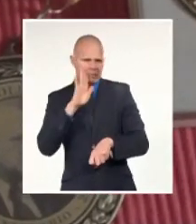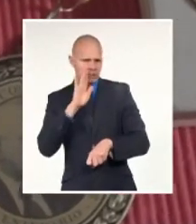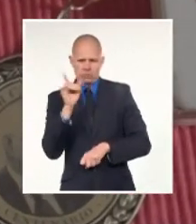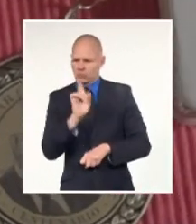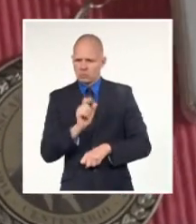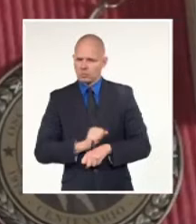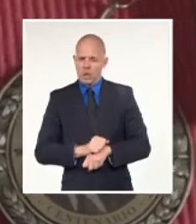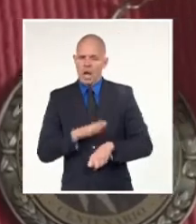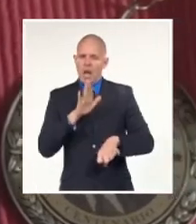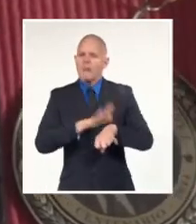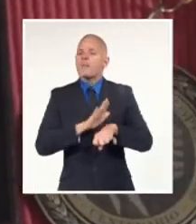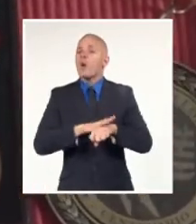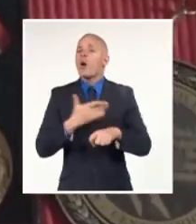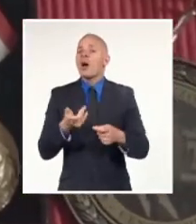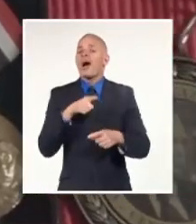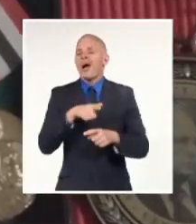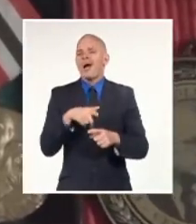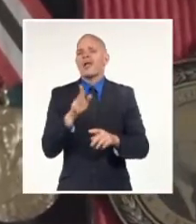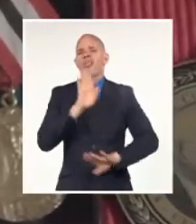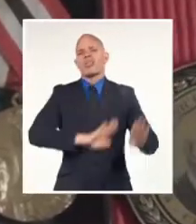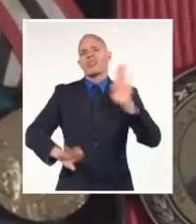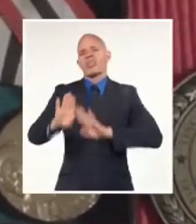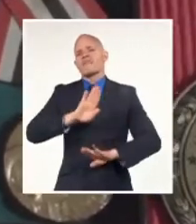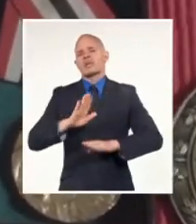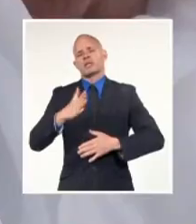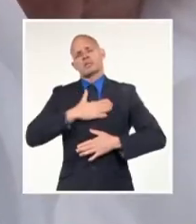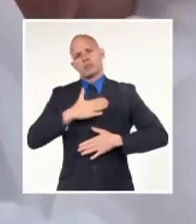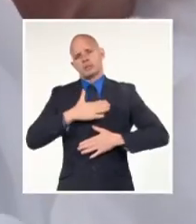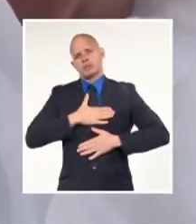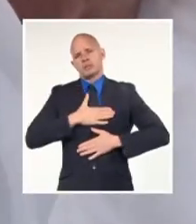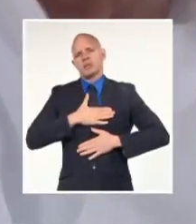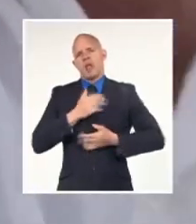poco y valen mucho.